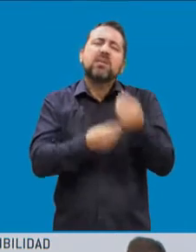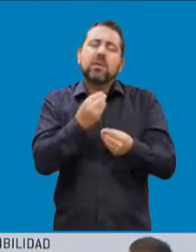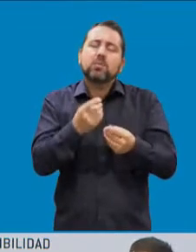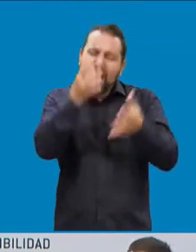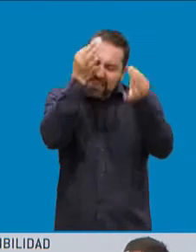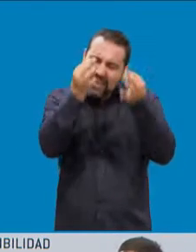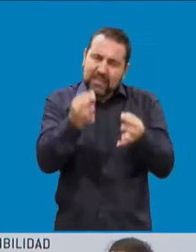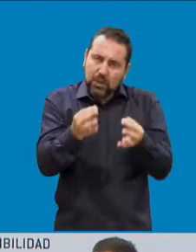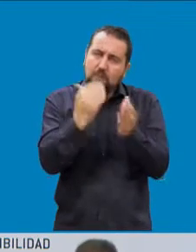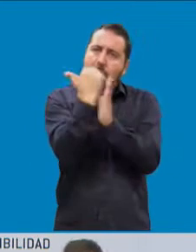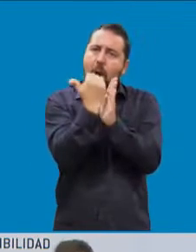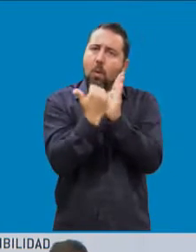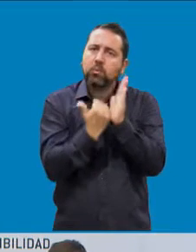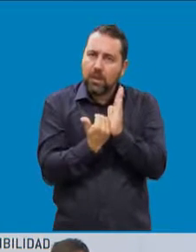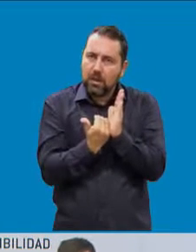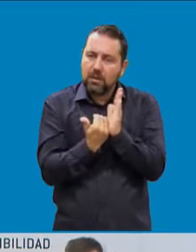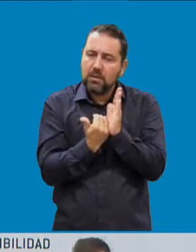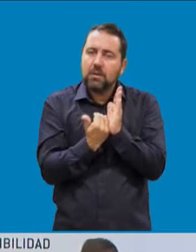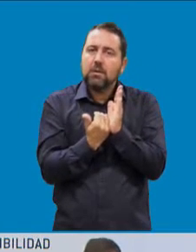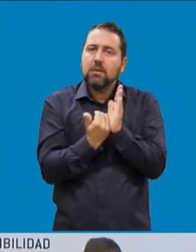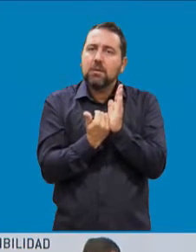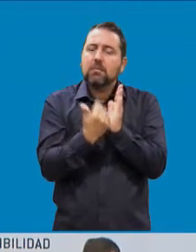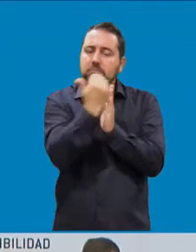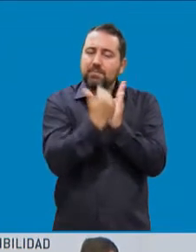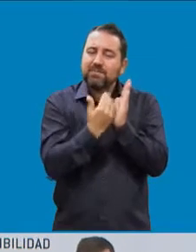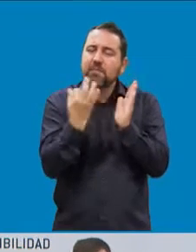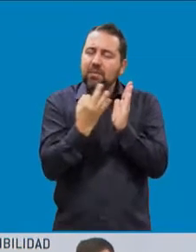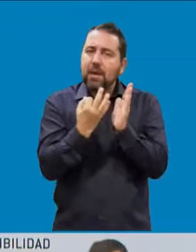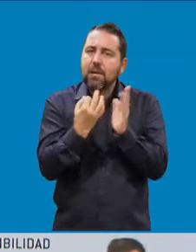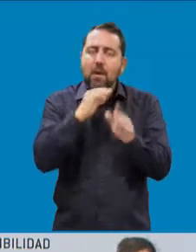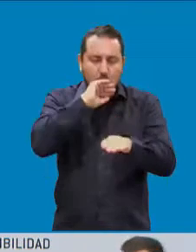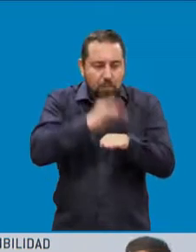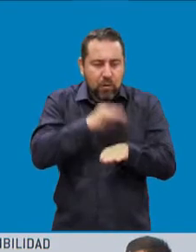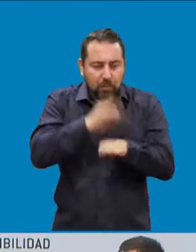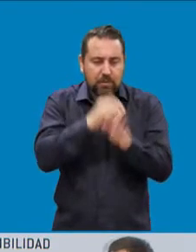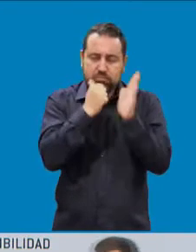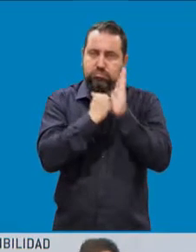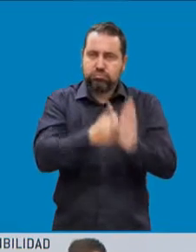que os he comentado, una serie de criterios o pautas que tenían que ser